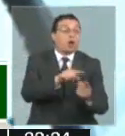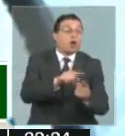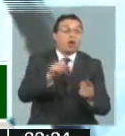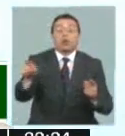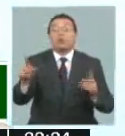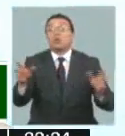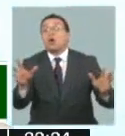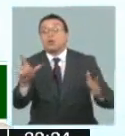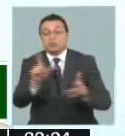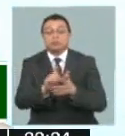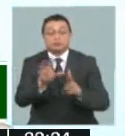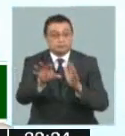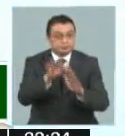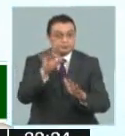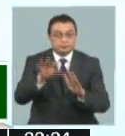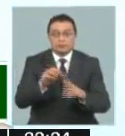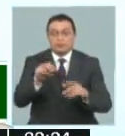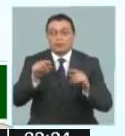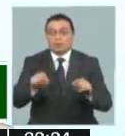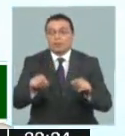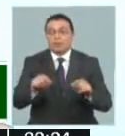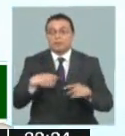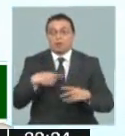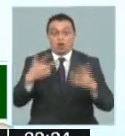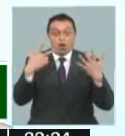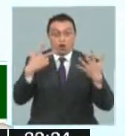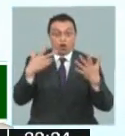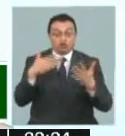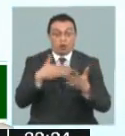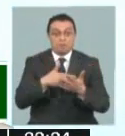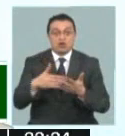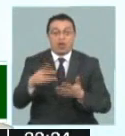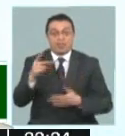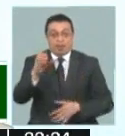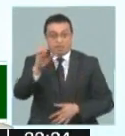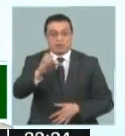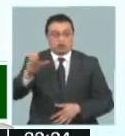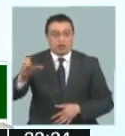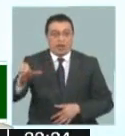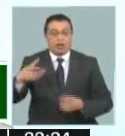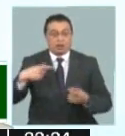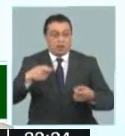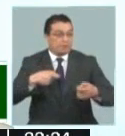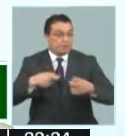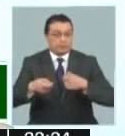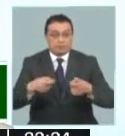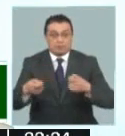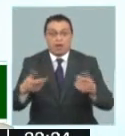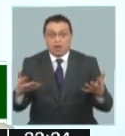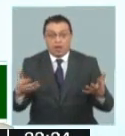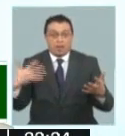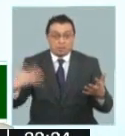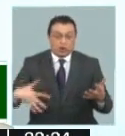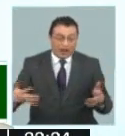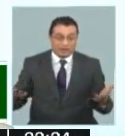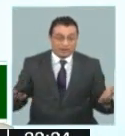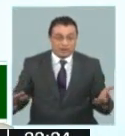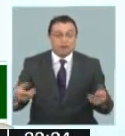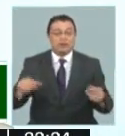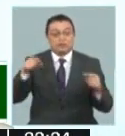las condiciones que tengan. Entonces, son 8 millones de personas al final como mercado potencial. Entonces, me imagino que